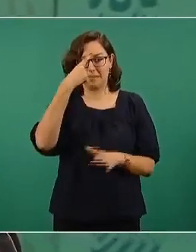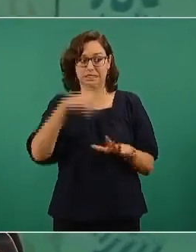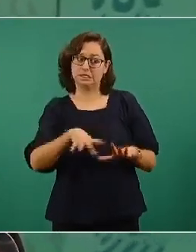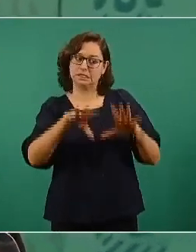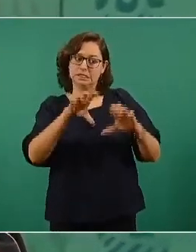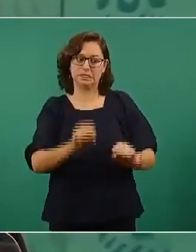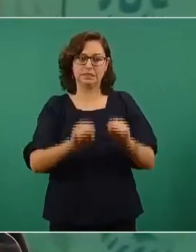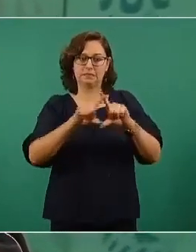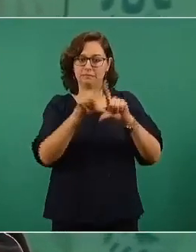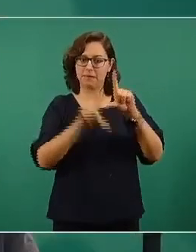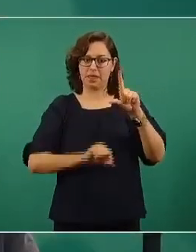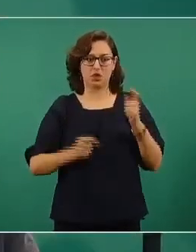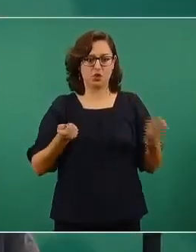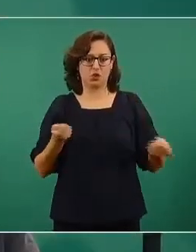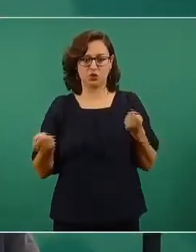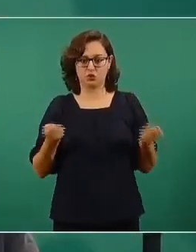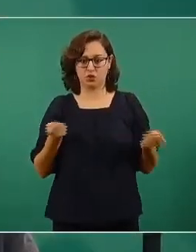colonia.